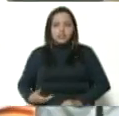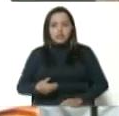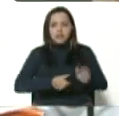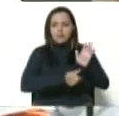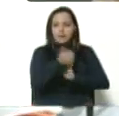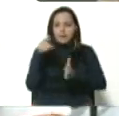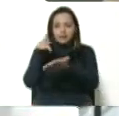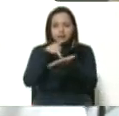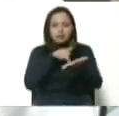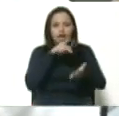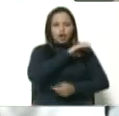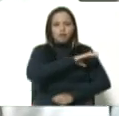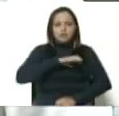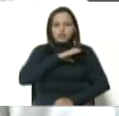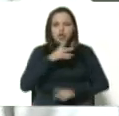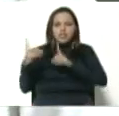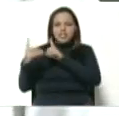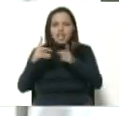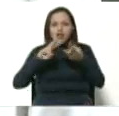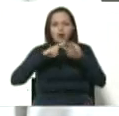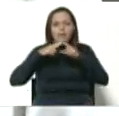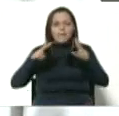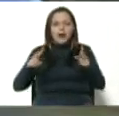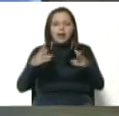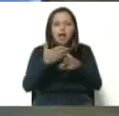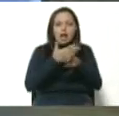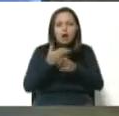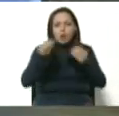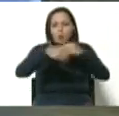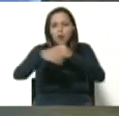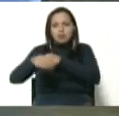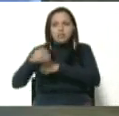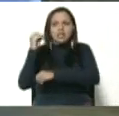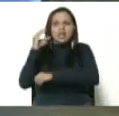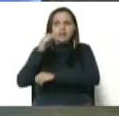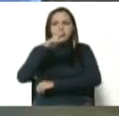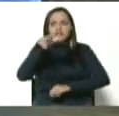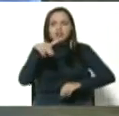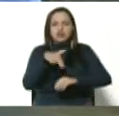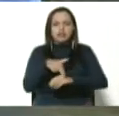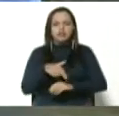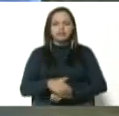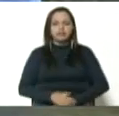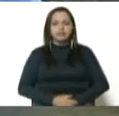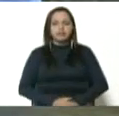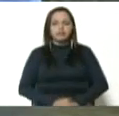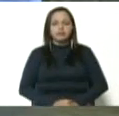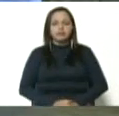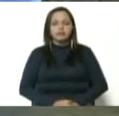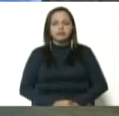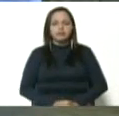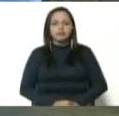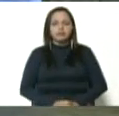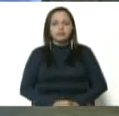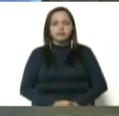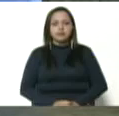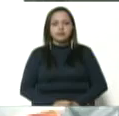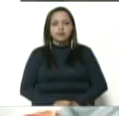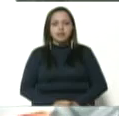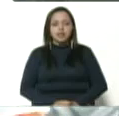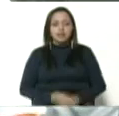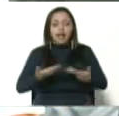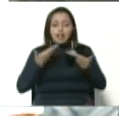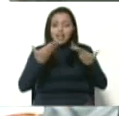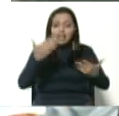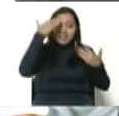de la Comisión de Diálogo, Paz y Reconciliación de la Asamblea Nacional. Al brindarle afectuoso